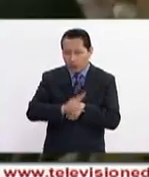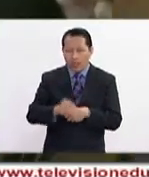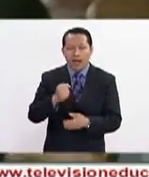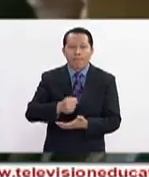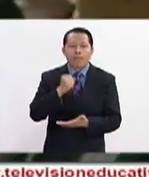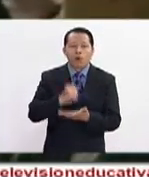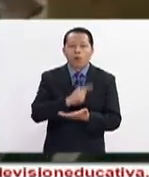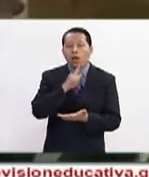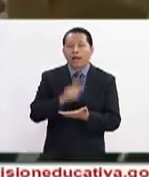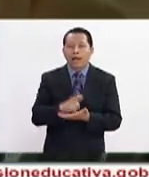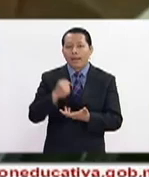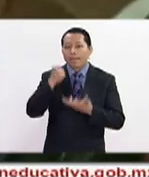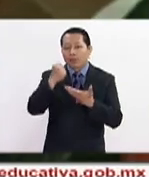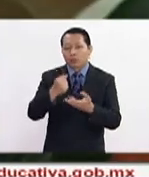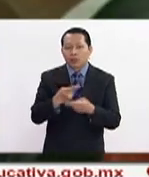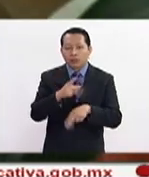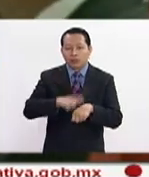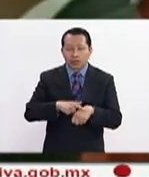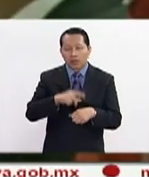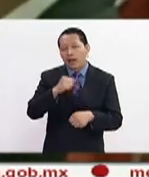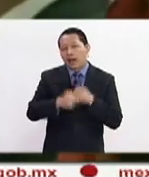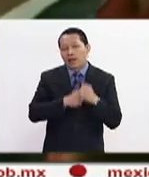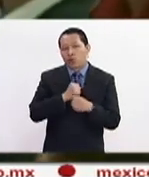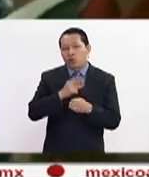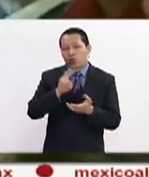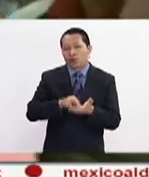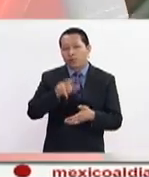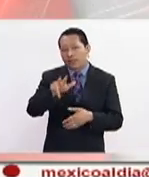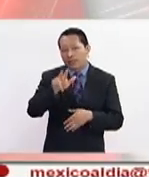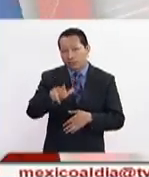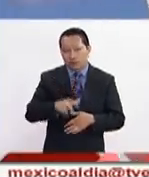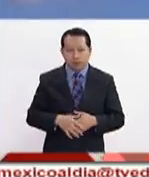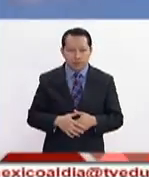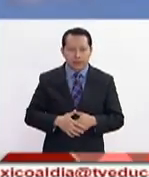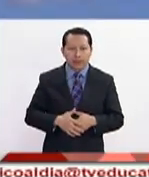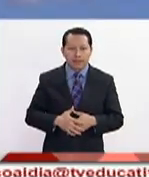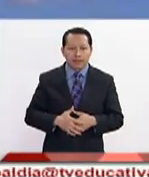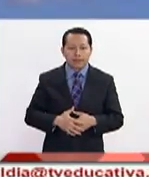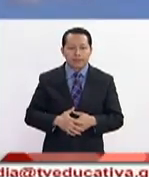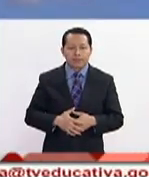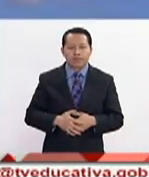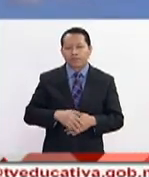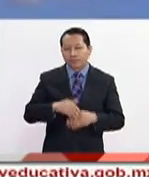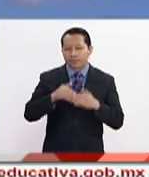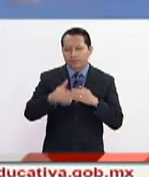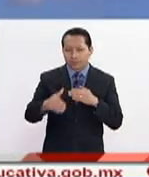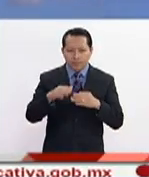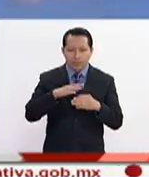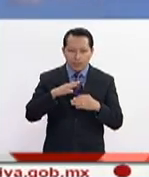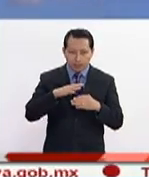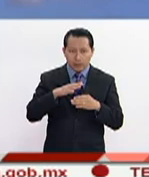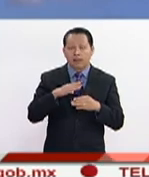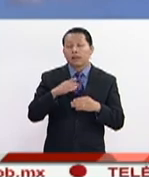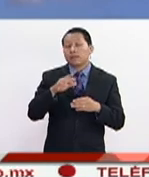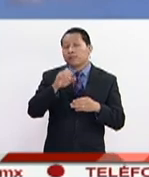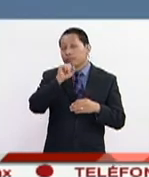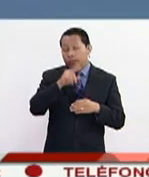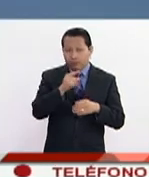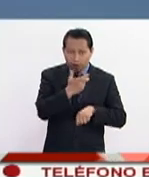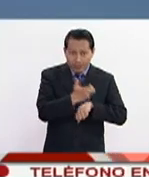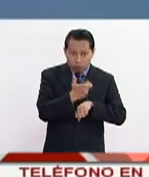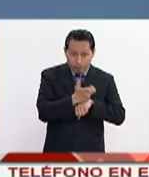aprobó la Ley de Presupuesto Nacional para el año 2018. Más adelante, la Agencia Espacial